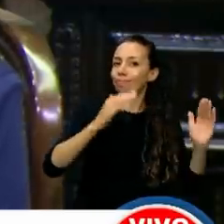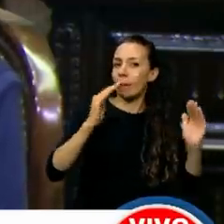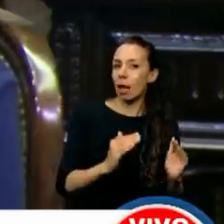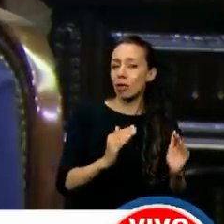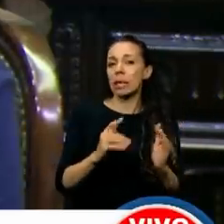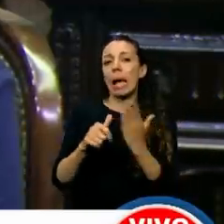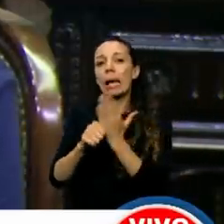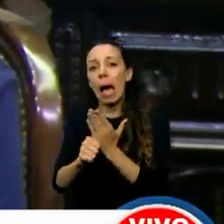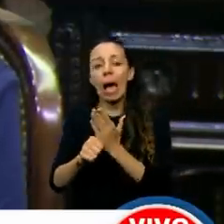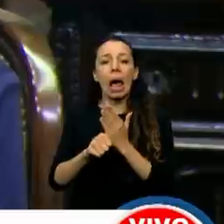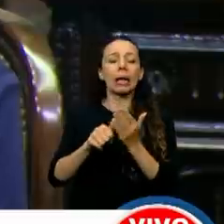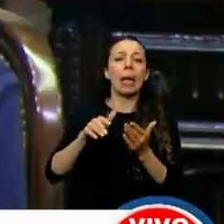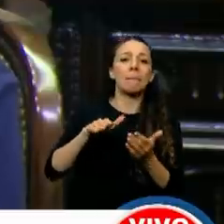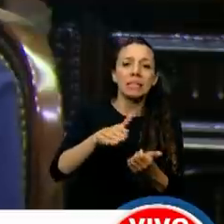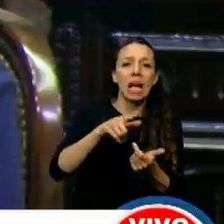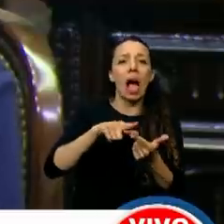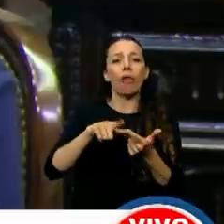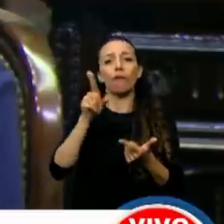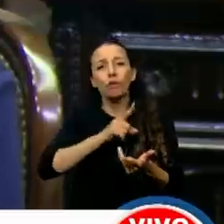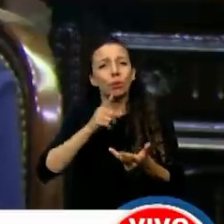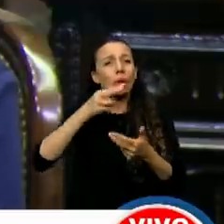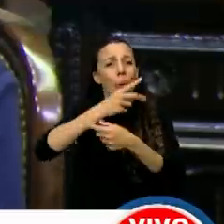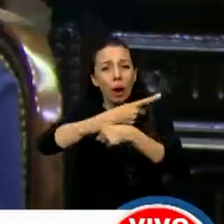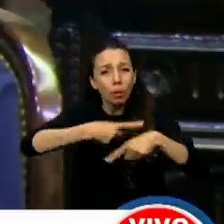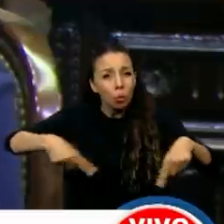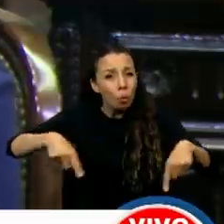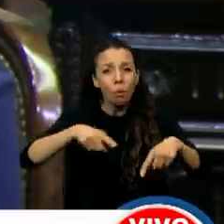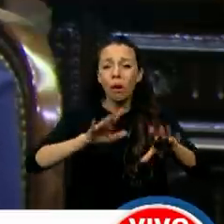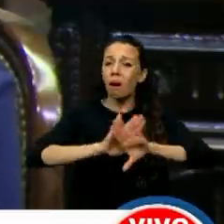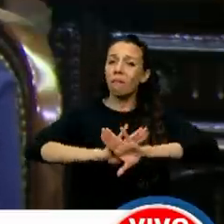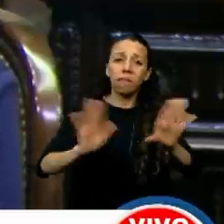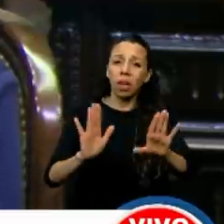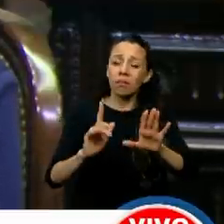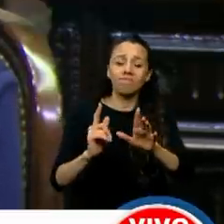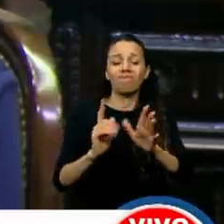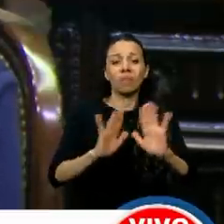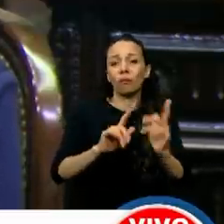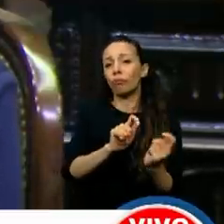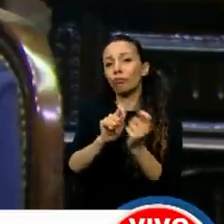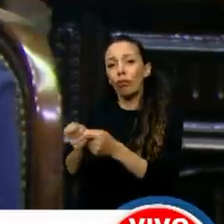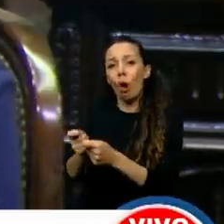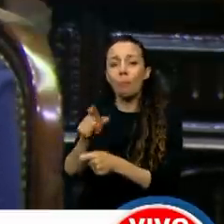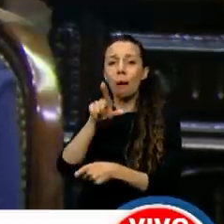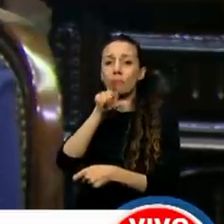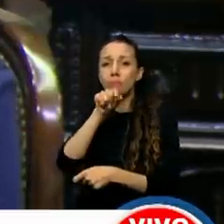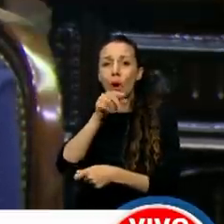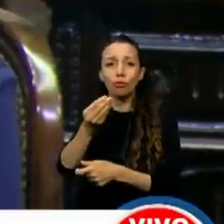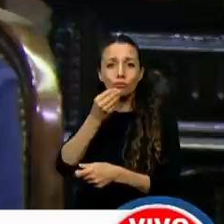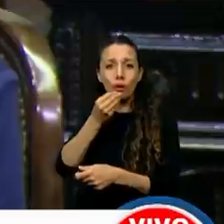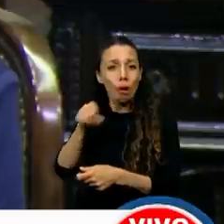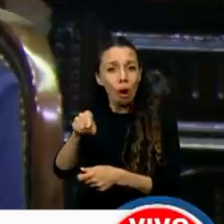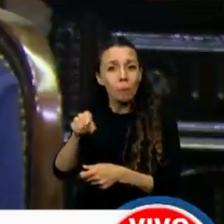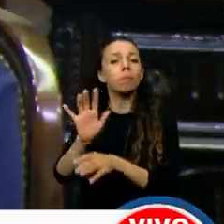la fruta y la verdura han sido suplidas por ejemplo por menú de pollo en la argentina que produce